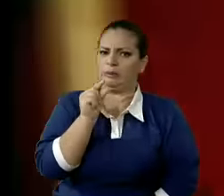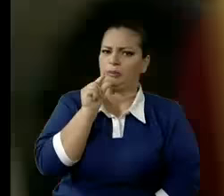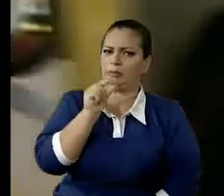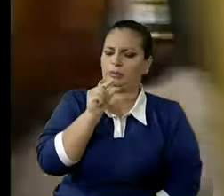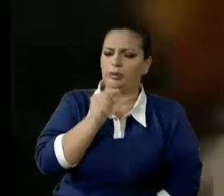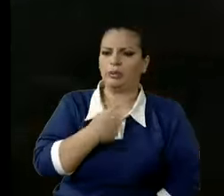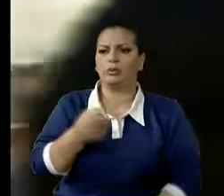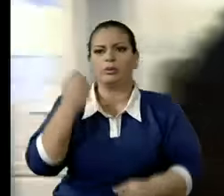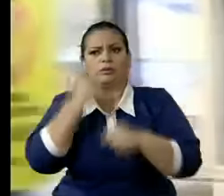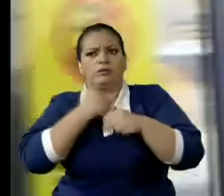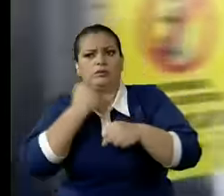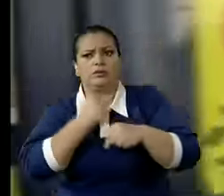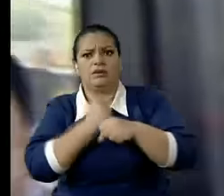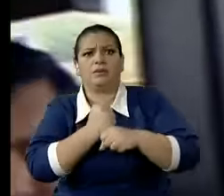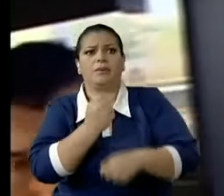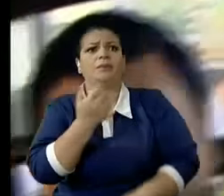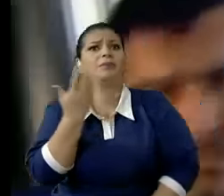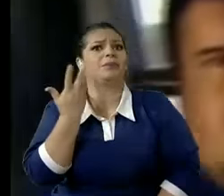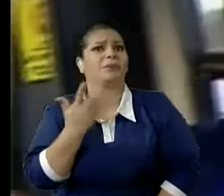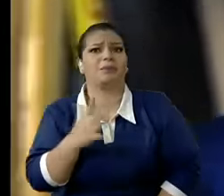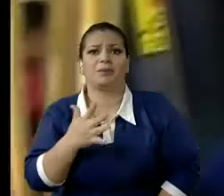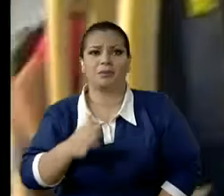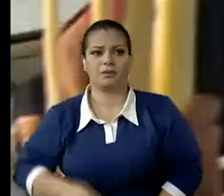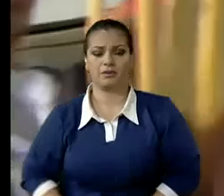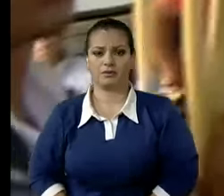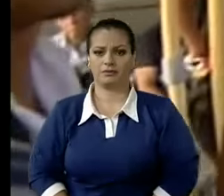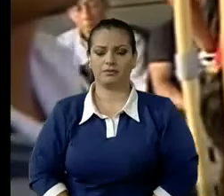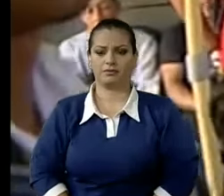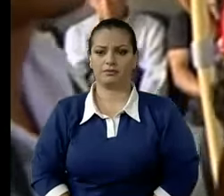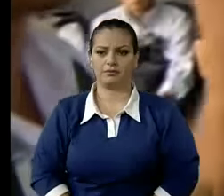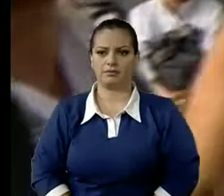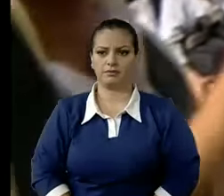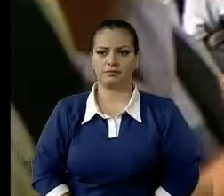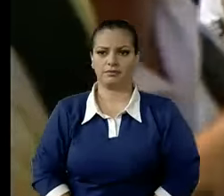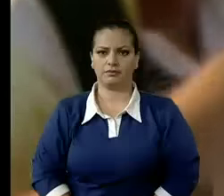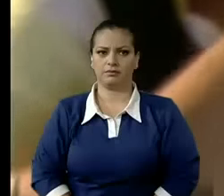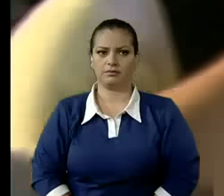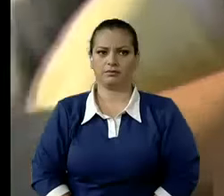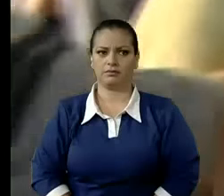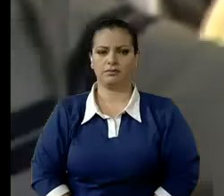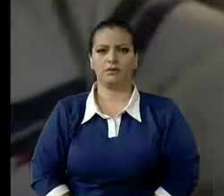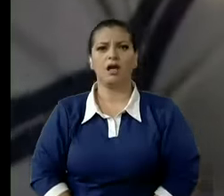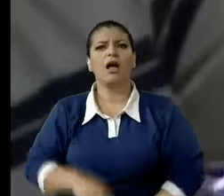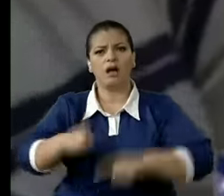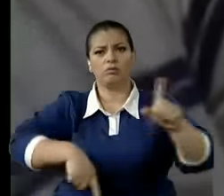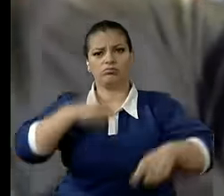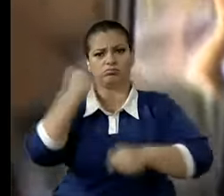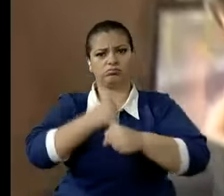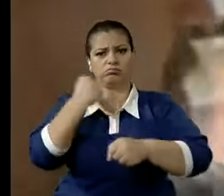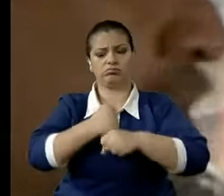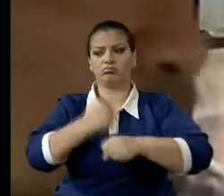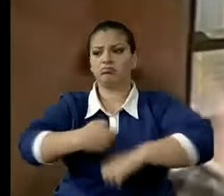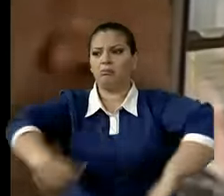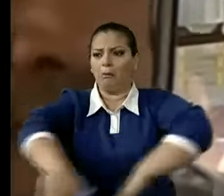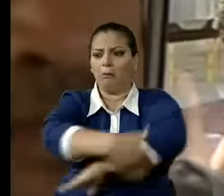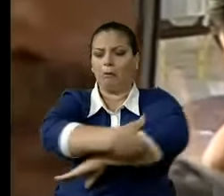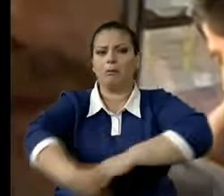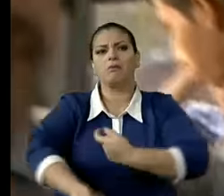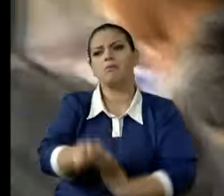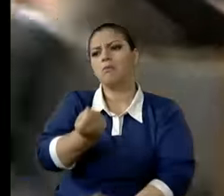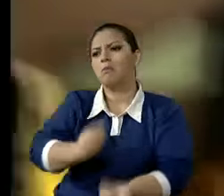no se favorece al microempresario, ese que quiere comerciar en la calle, ese que quiere comerciar. No hay ninguna estructura